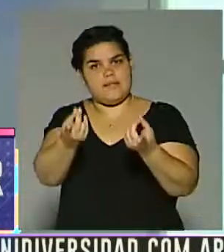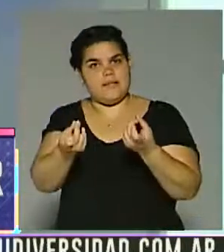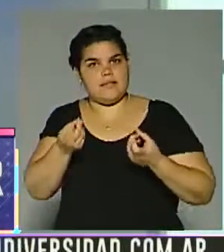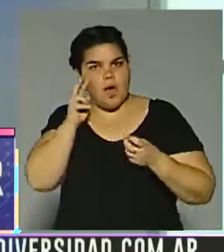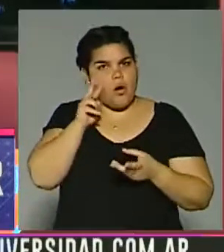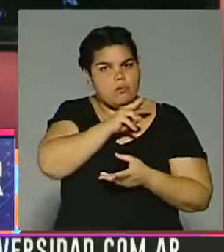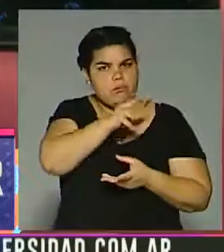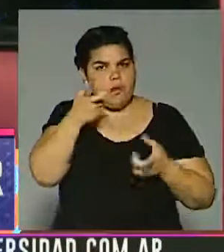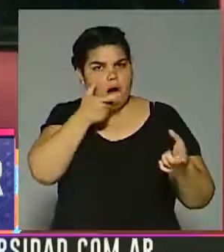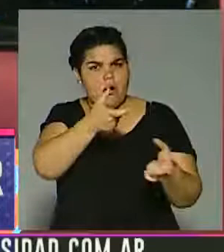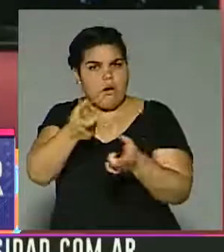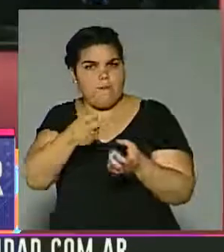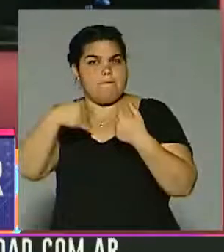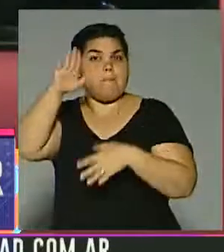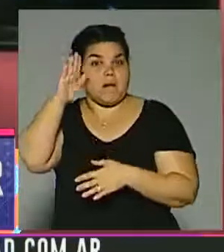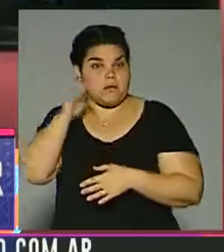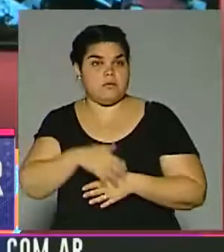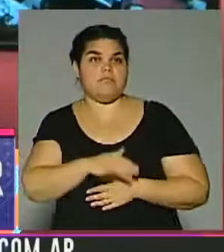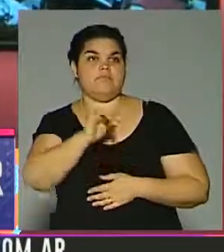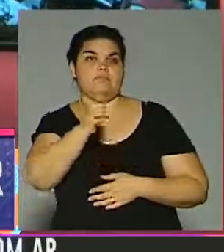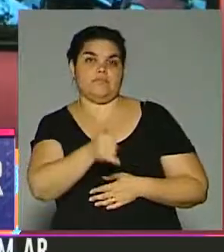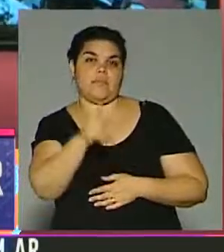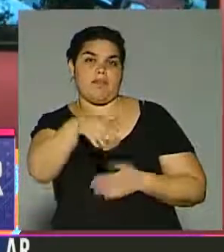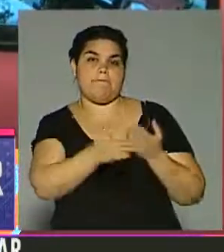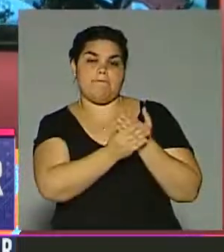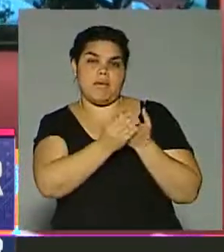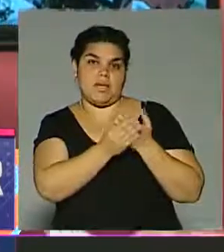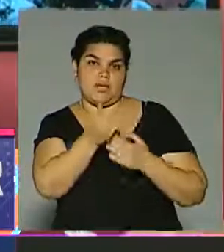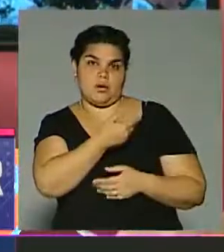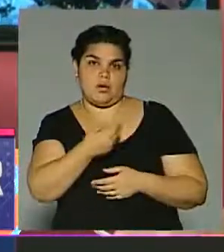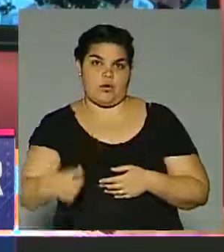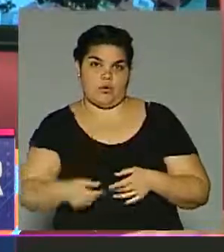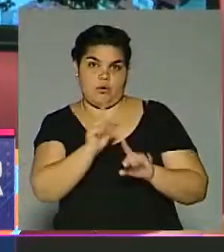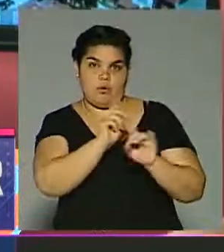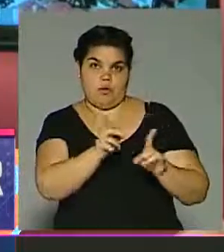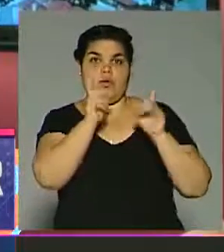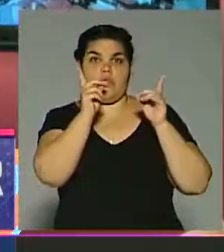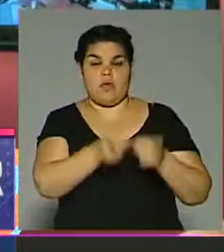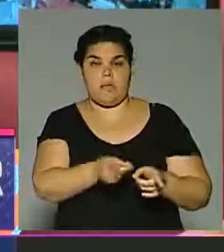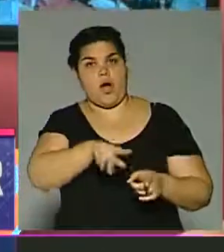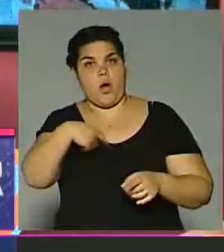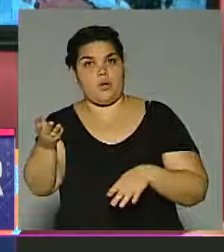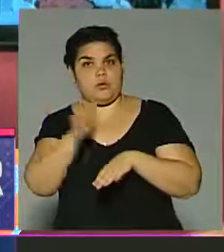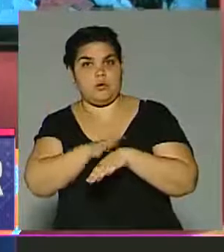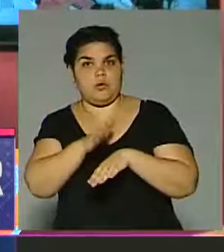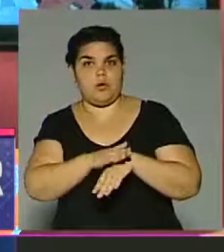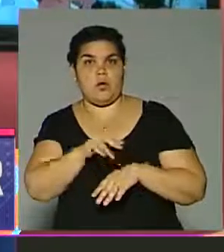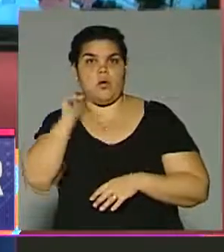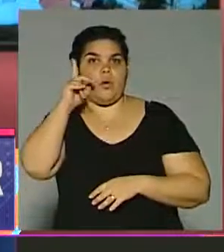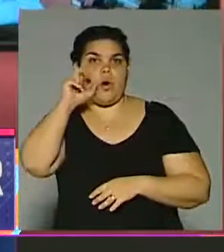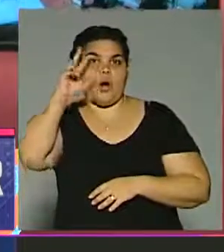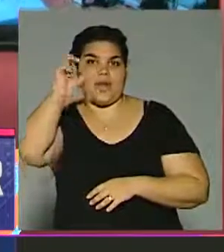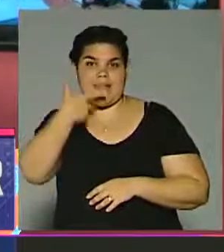importante. Así es, y en este caso no sería Bullrich, sino sería Lugones quien es el responsable. Recordemos que Lugones es